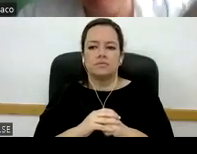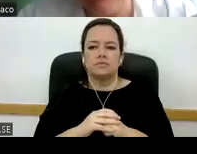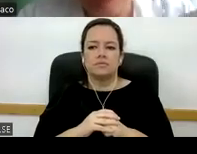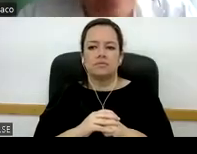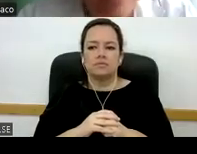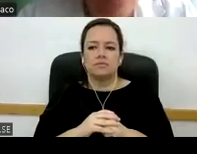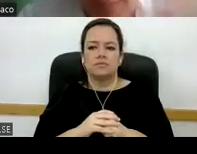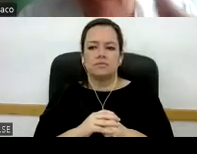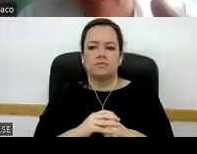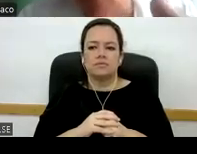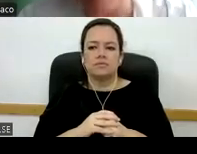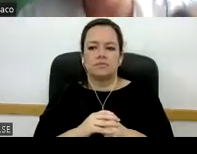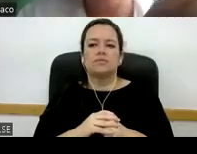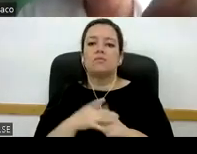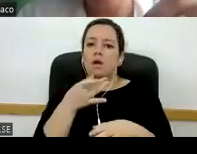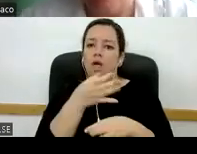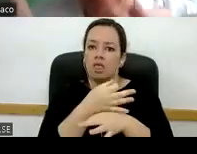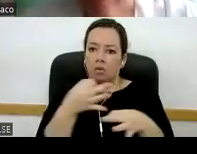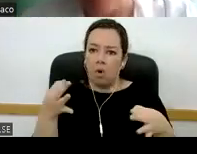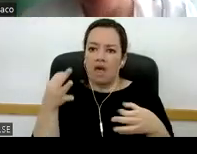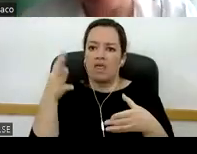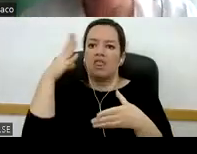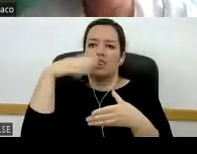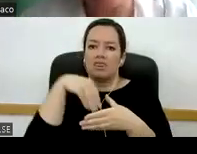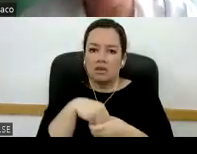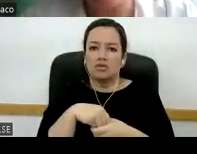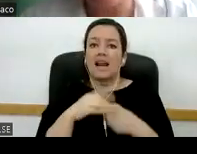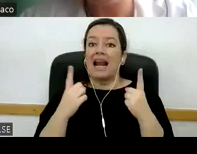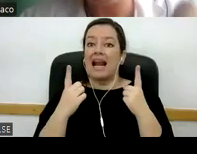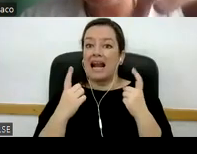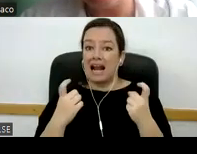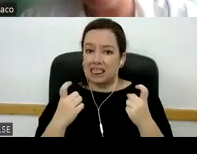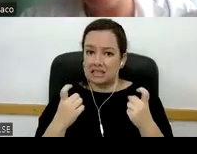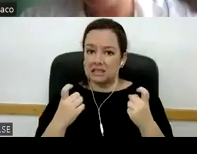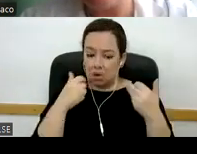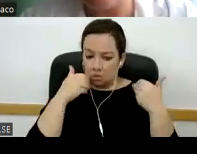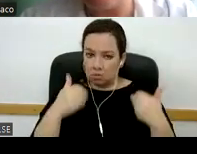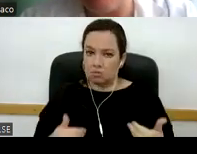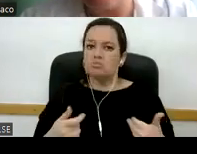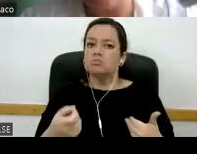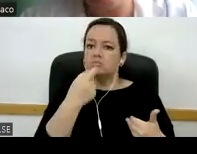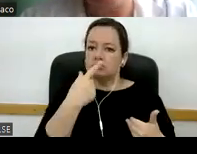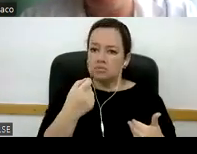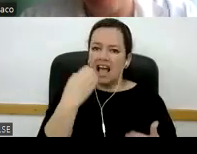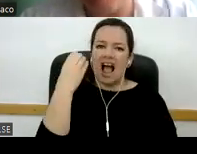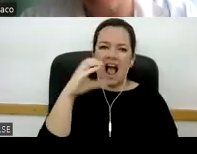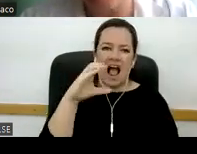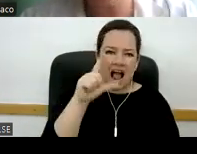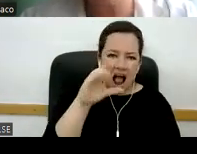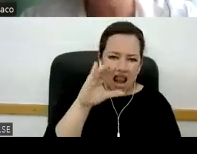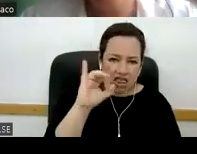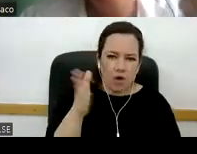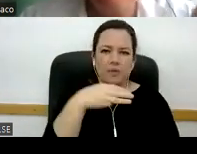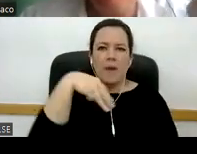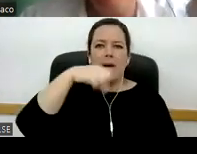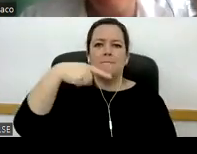hay una toma adecuada a la dosificación correcta, hay una toma adecuada tanto de calcio como de magnesio como de